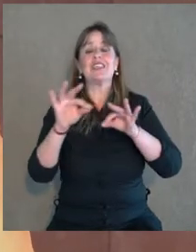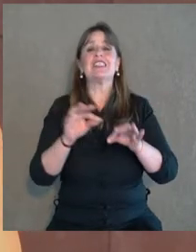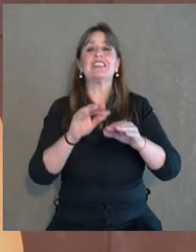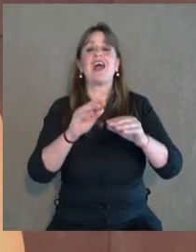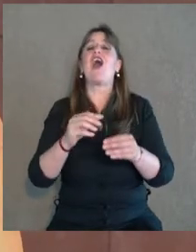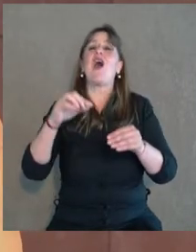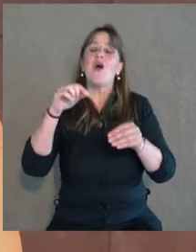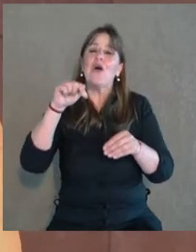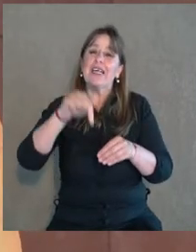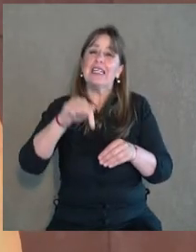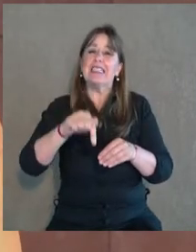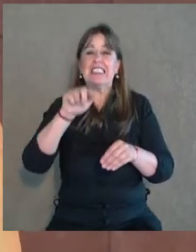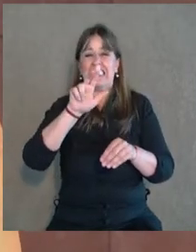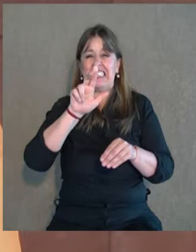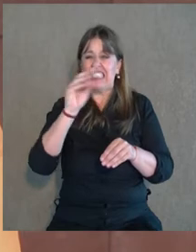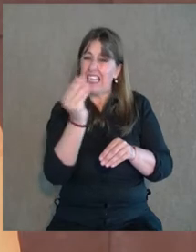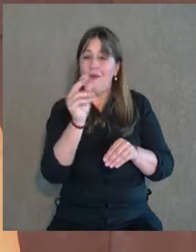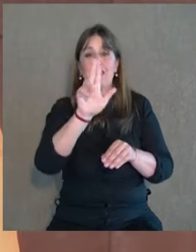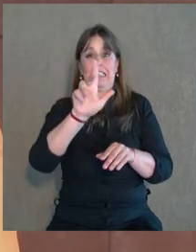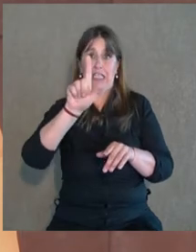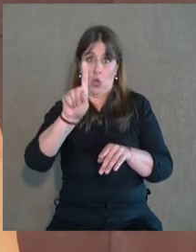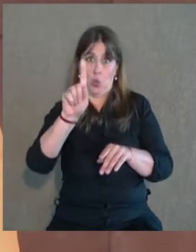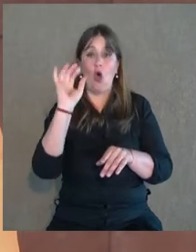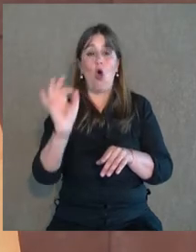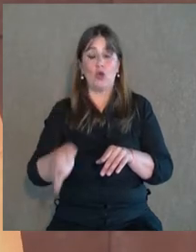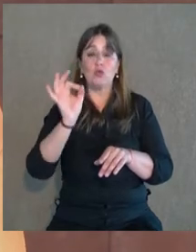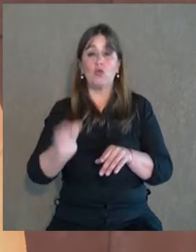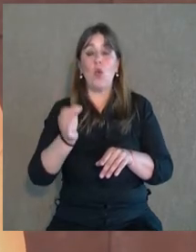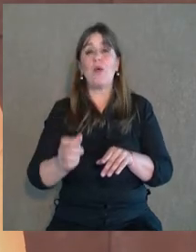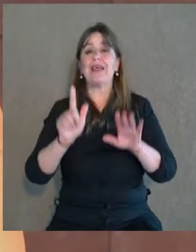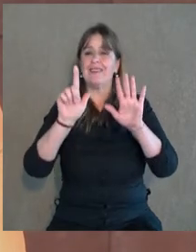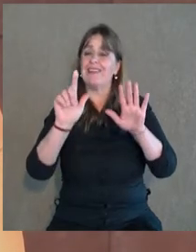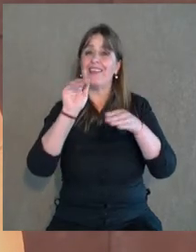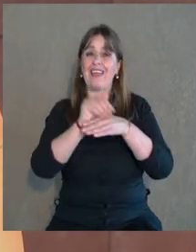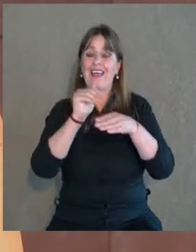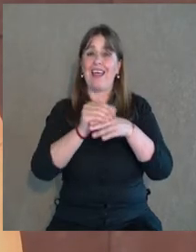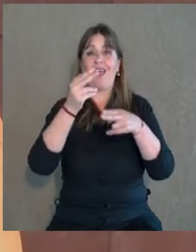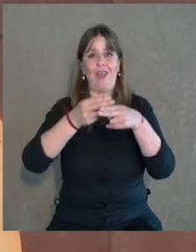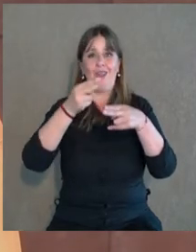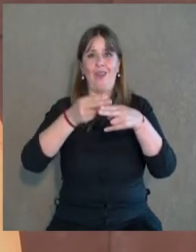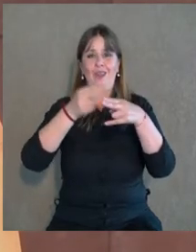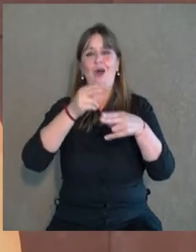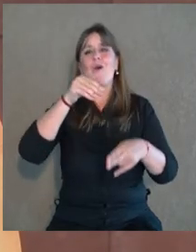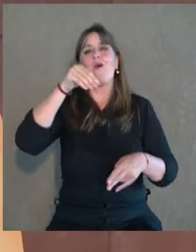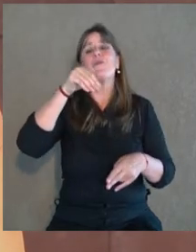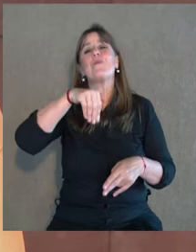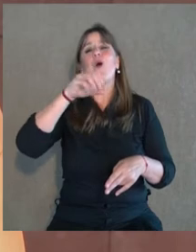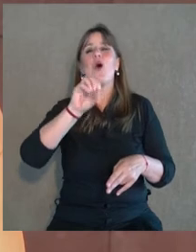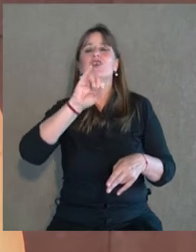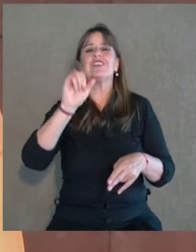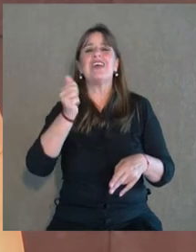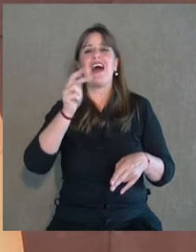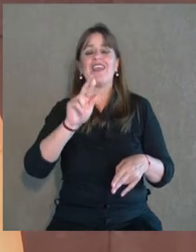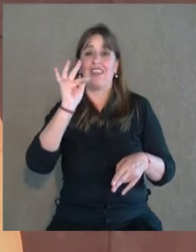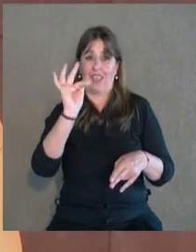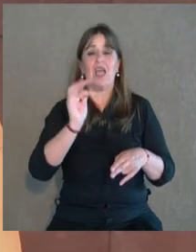el sábado 31 de octubre a las 19 horas denominado mostrar en primavera que será